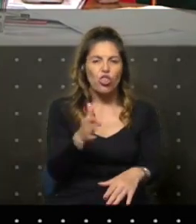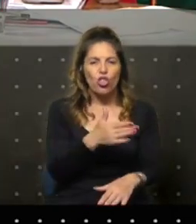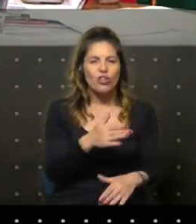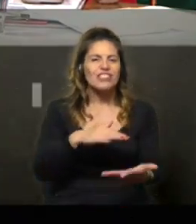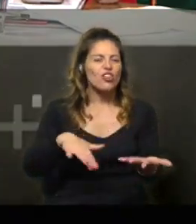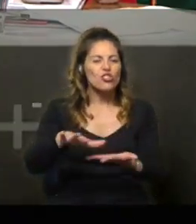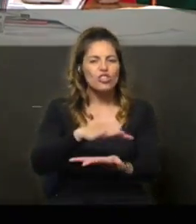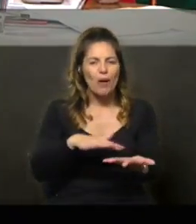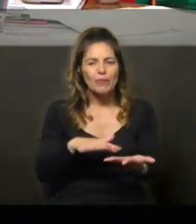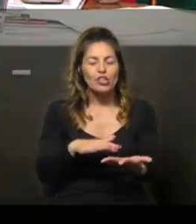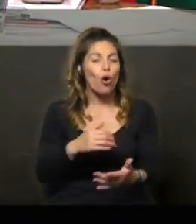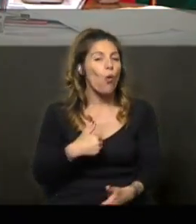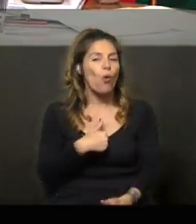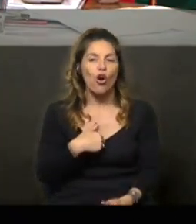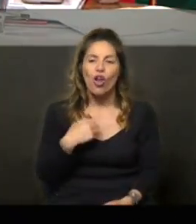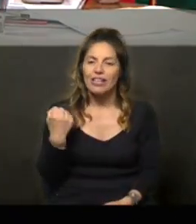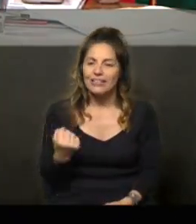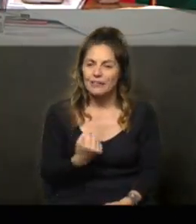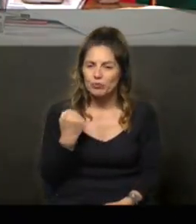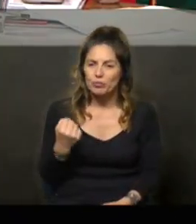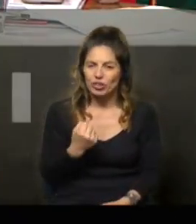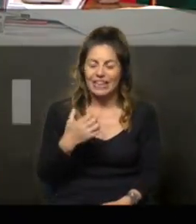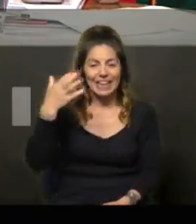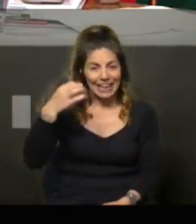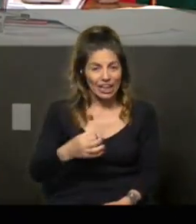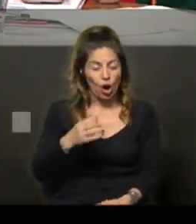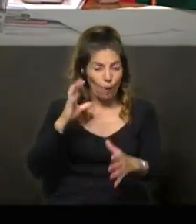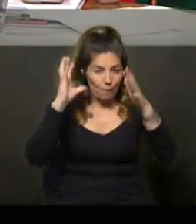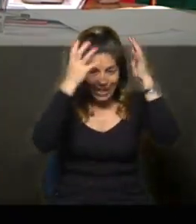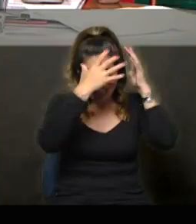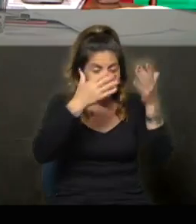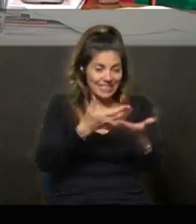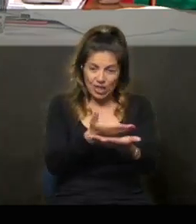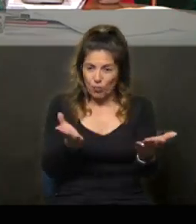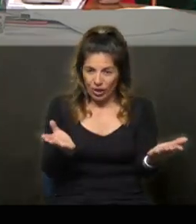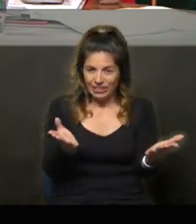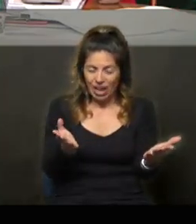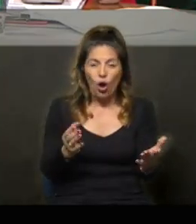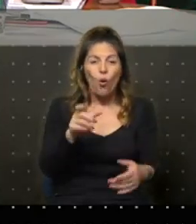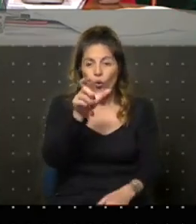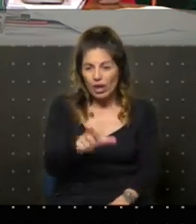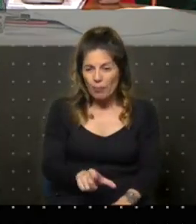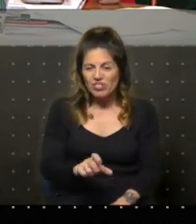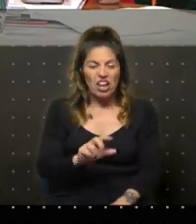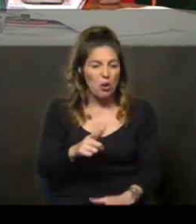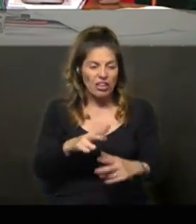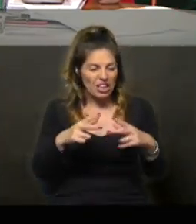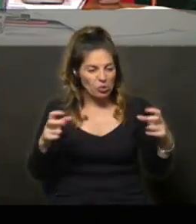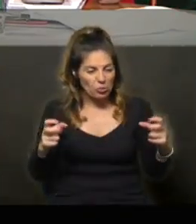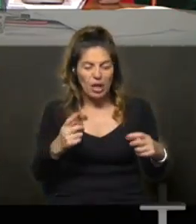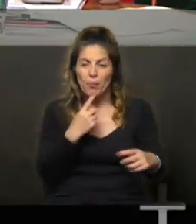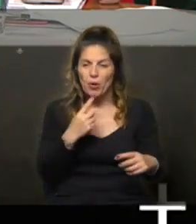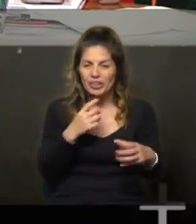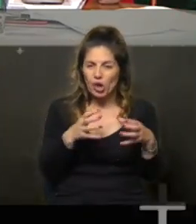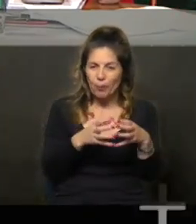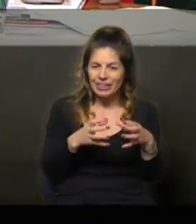ámbitos pasan a tener un rol protagónico y creo que en el caso de Miley vuelve a quedar patente todo esto es decir un tipo sin una estructura político partidaria